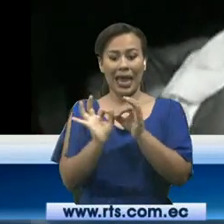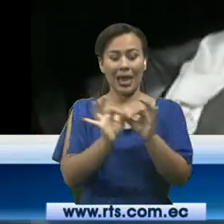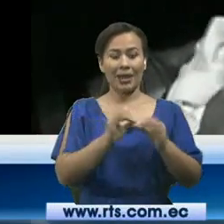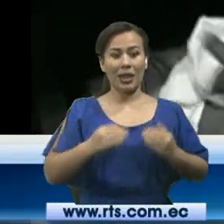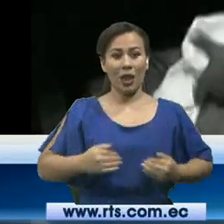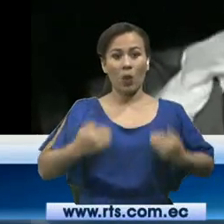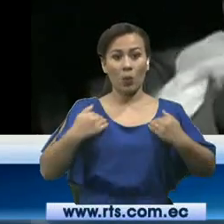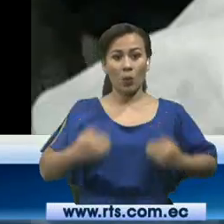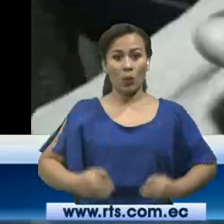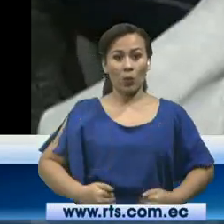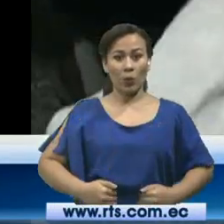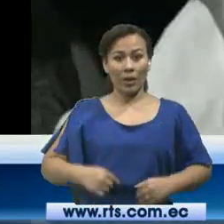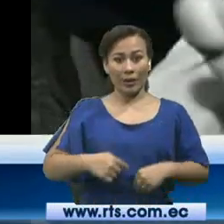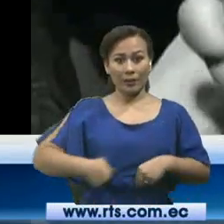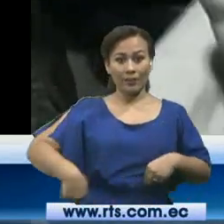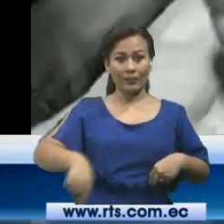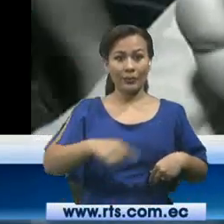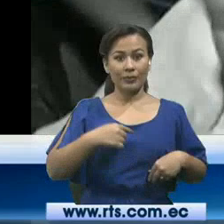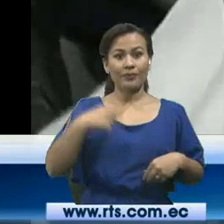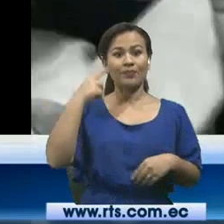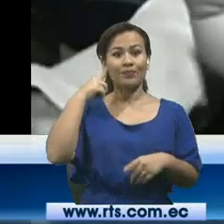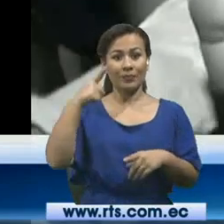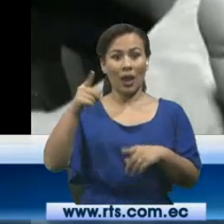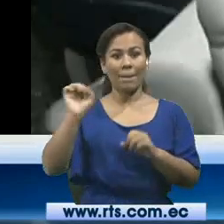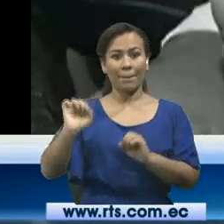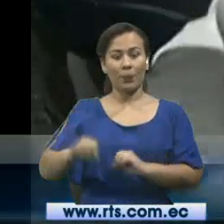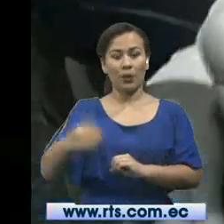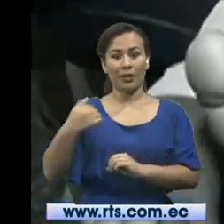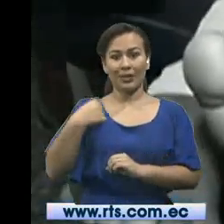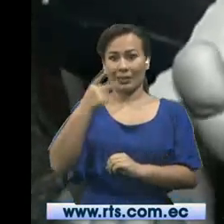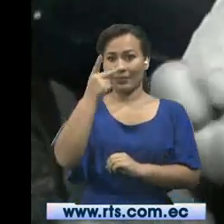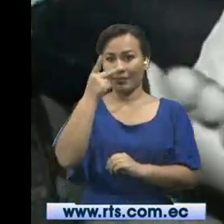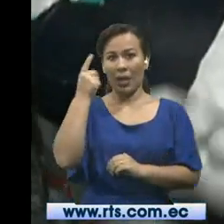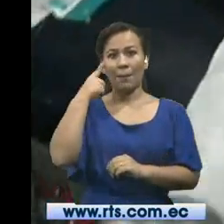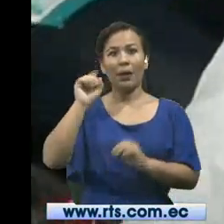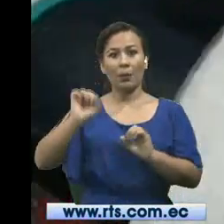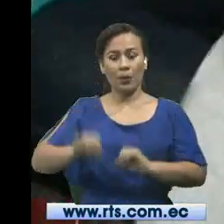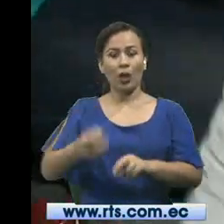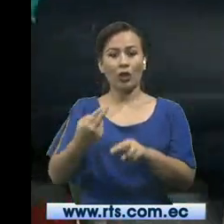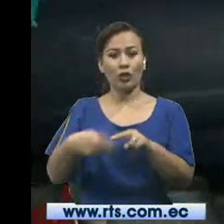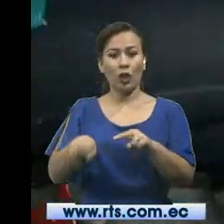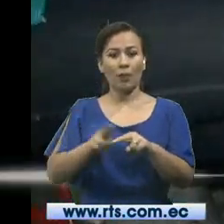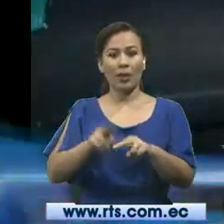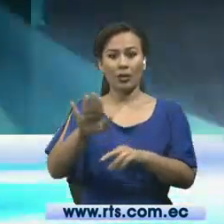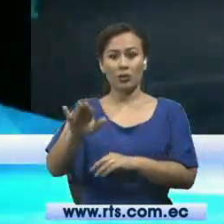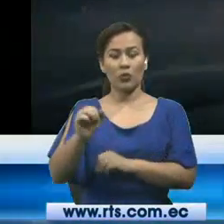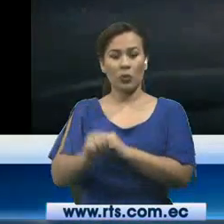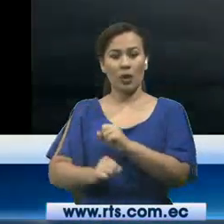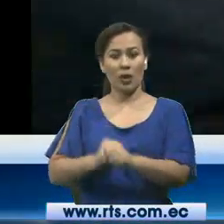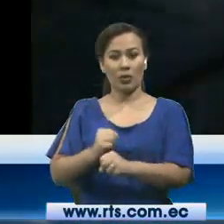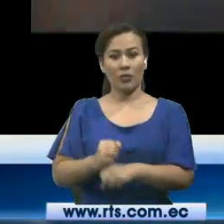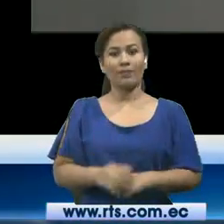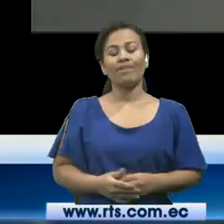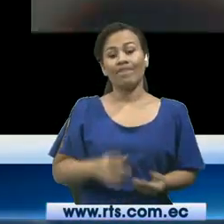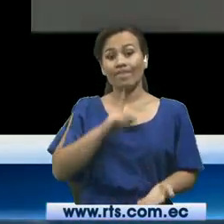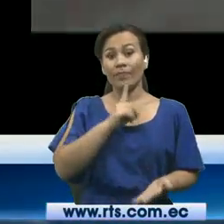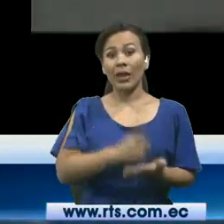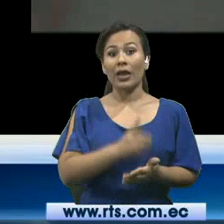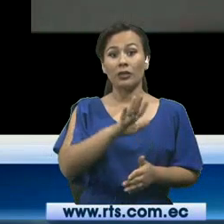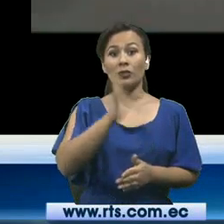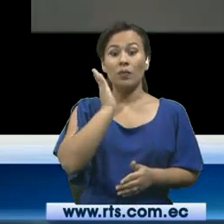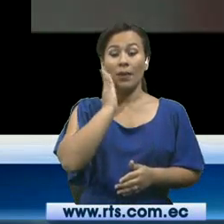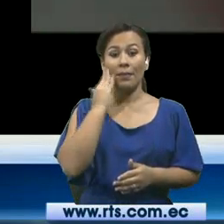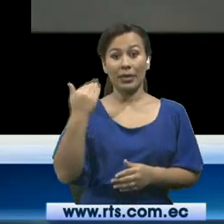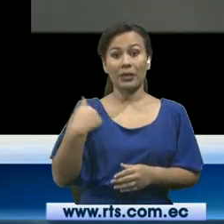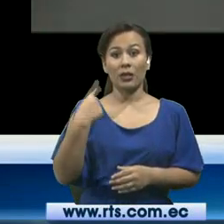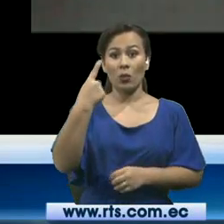partes íntimas y permitirle un desenvolvimiento lo más normal posible para un niño de su edad. No obstante, la madre tiene cerca de